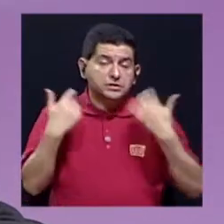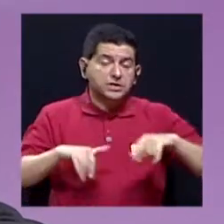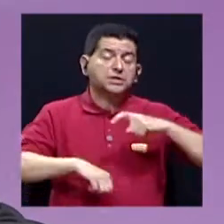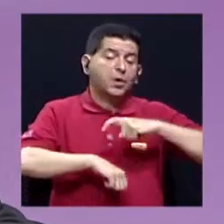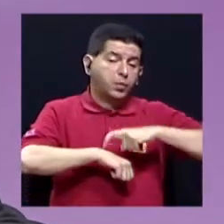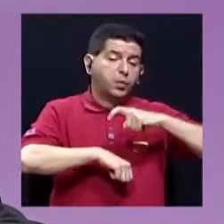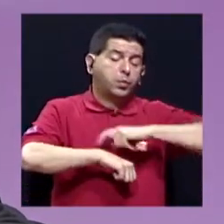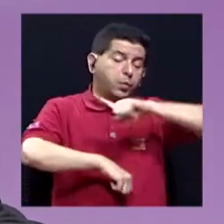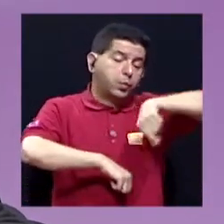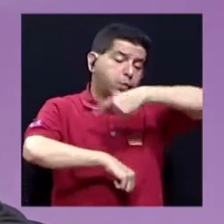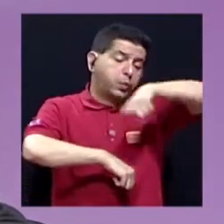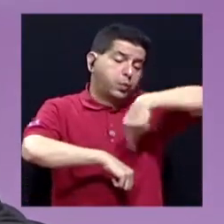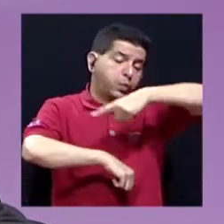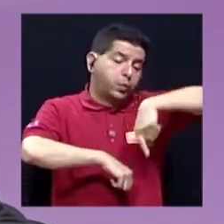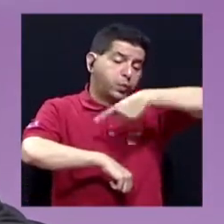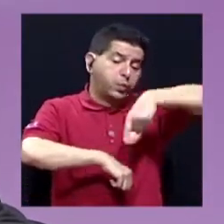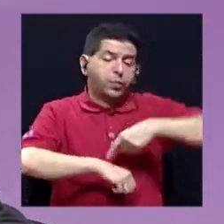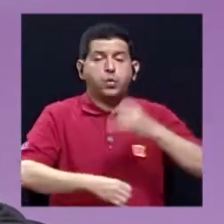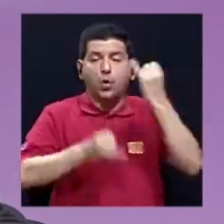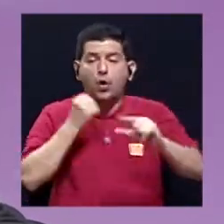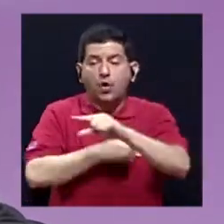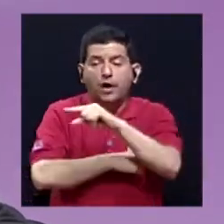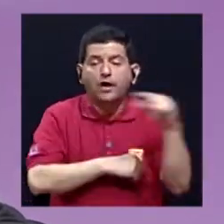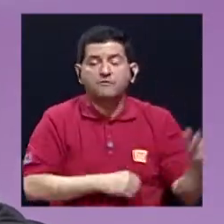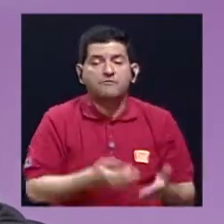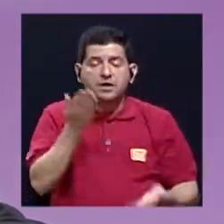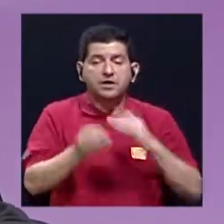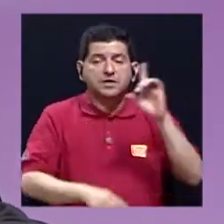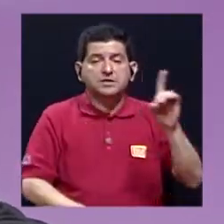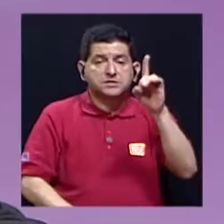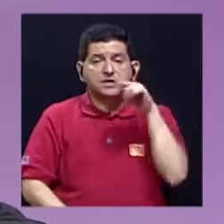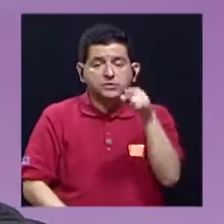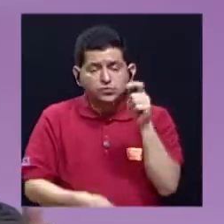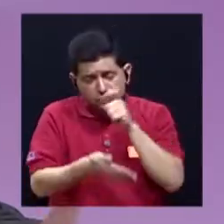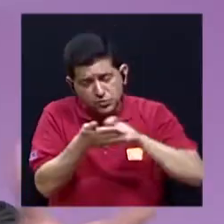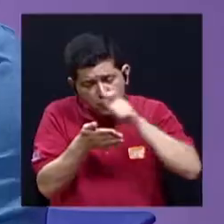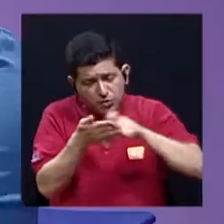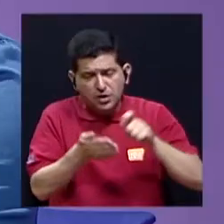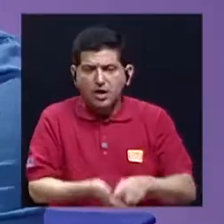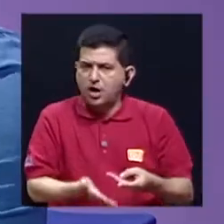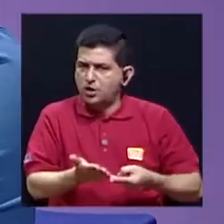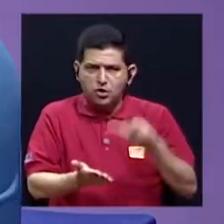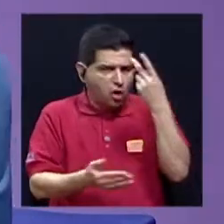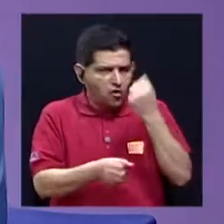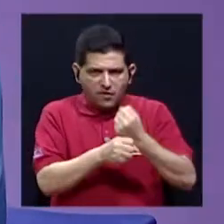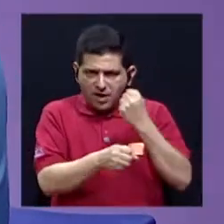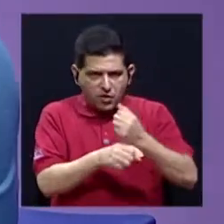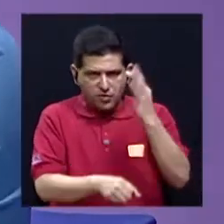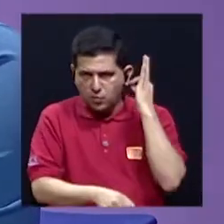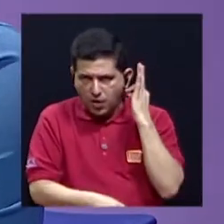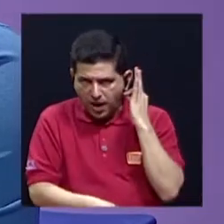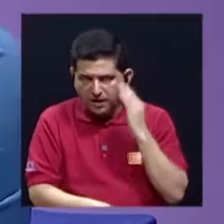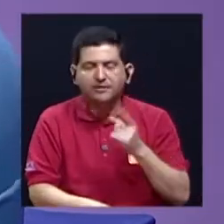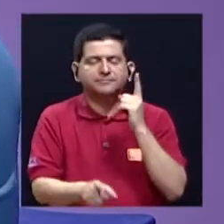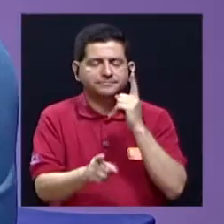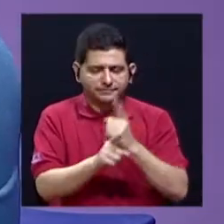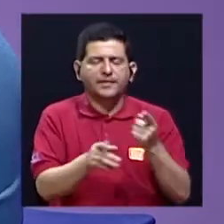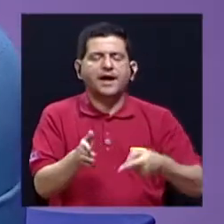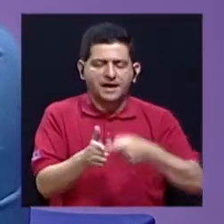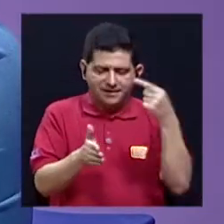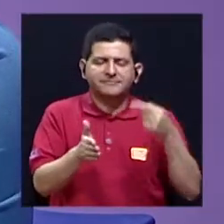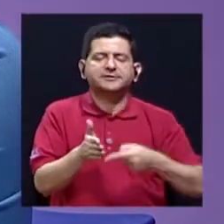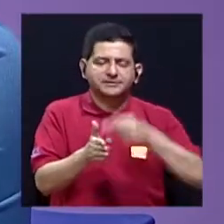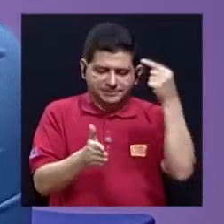invertir horas, muchas a veces, días, fines de semana, tal vez un domingo, usted haciendo informe. O sea, desvalorizan, ¿verdad?, el trabajo que hacen las mujeres. Claro que algunas sí. Algunas